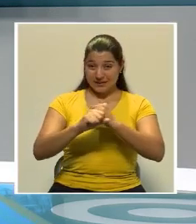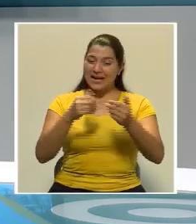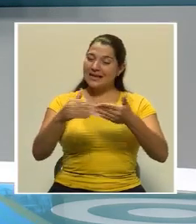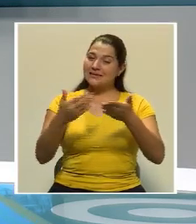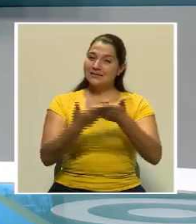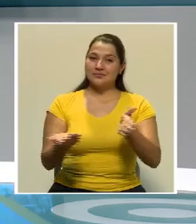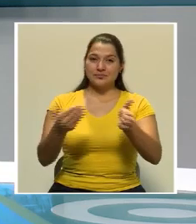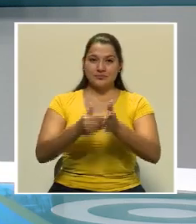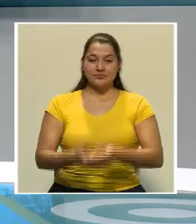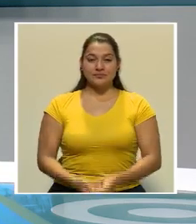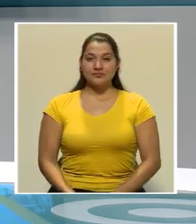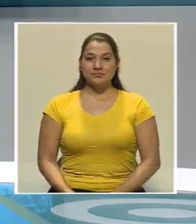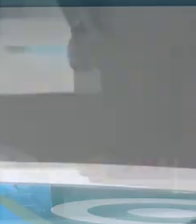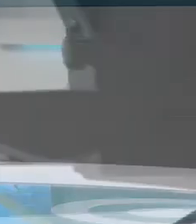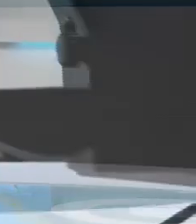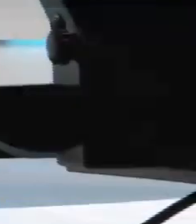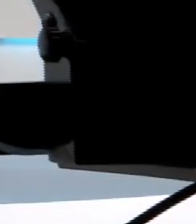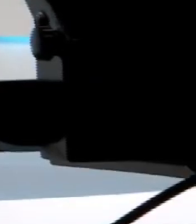Ya regresamos.